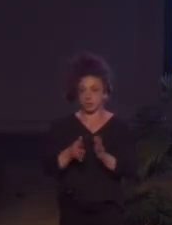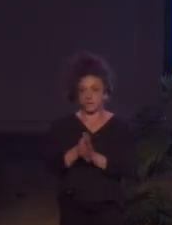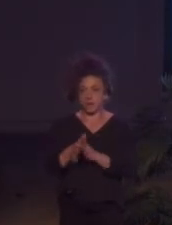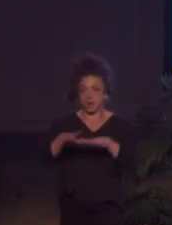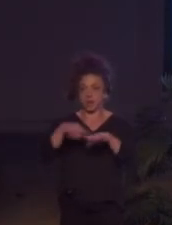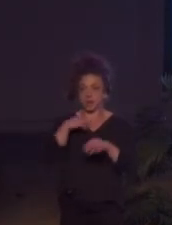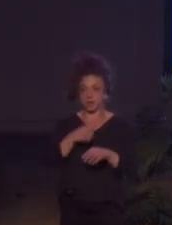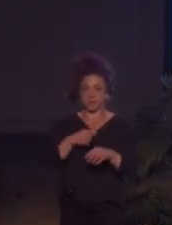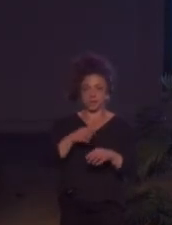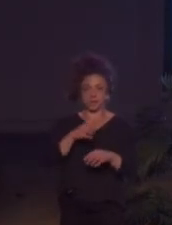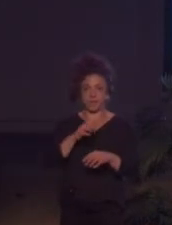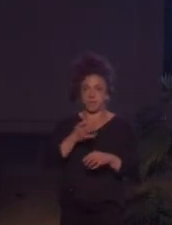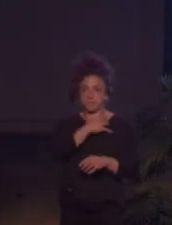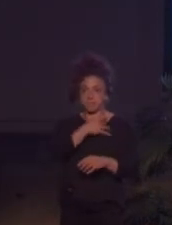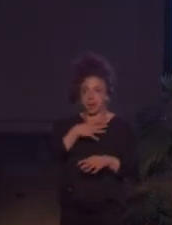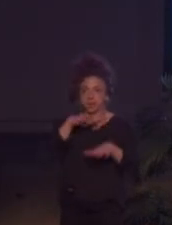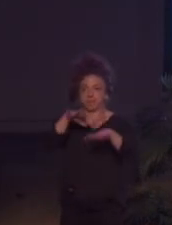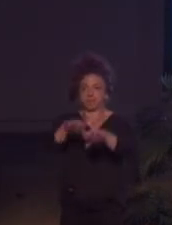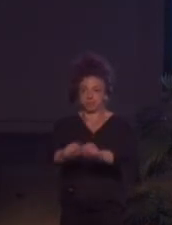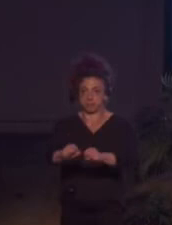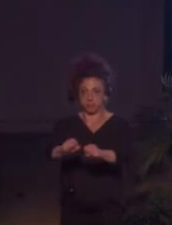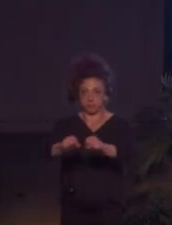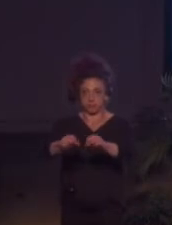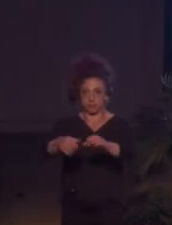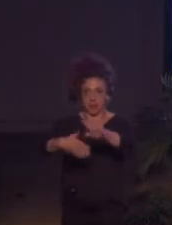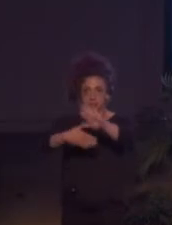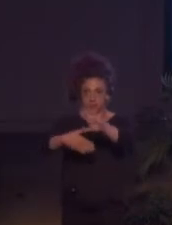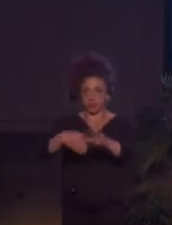Eso es lo que tenemos que mirar desde aquí, desde nuestra